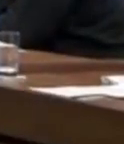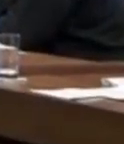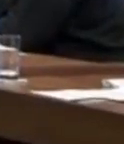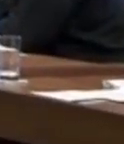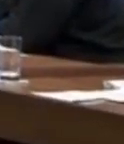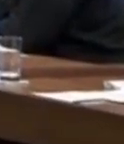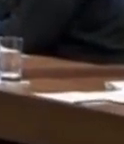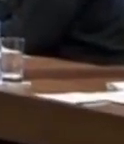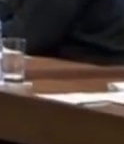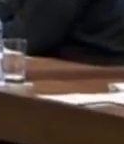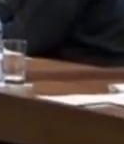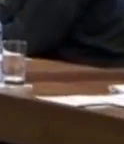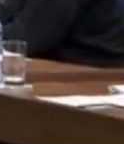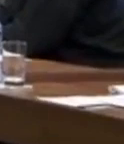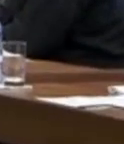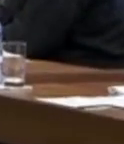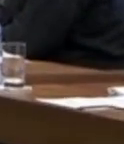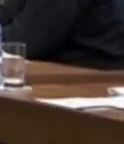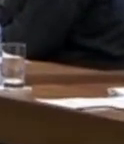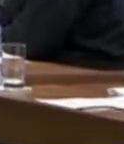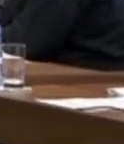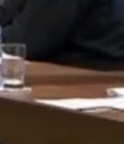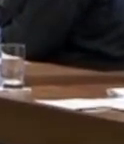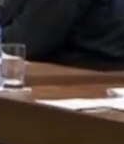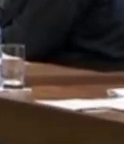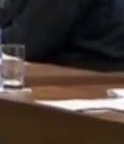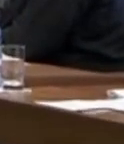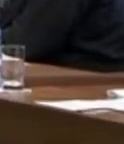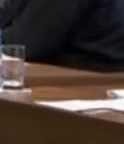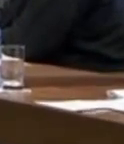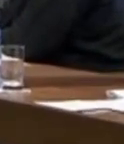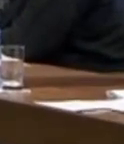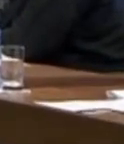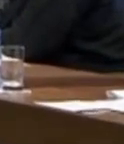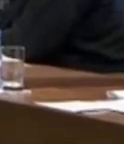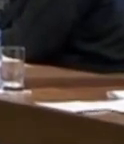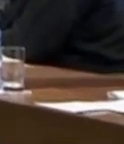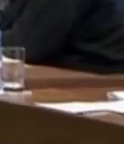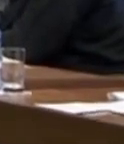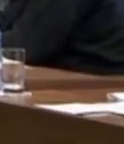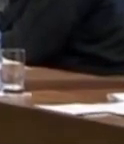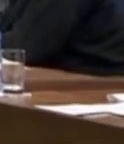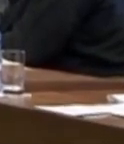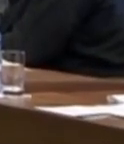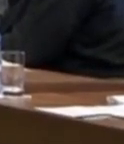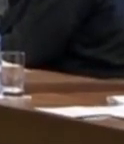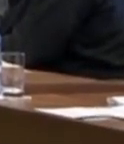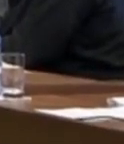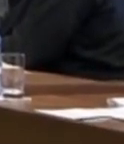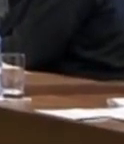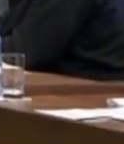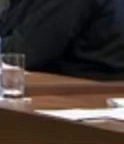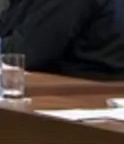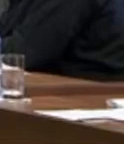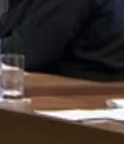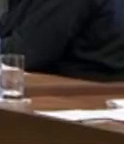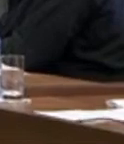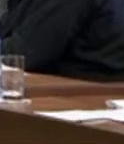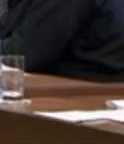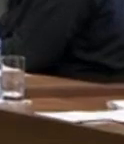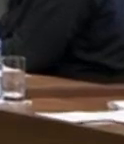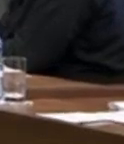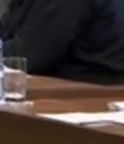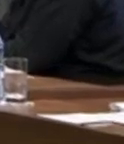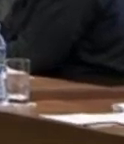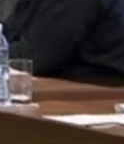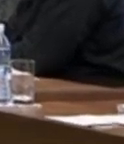0,64. Es por Cuba por quien hay que preocuparse. Nosotros que se preocupan por Cuba, por la situación de Cuba, desde la posición